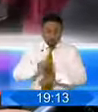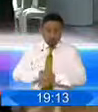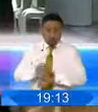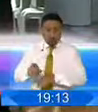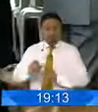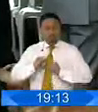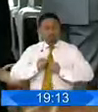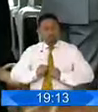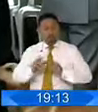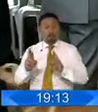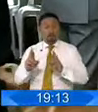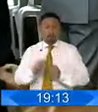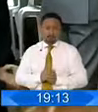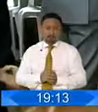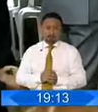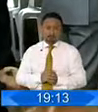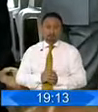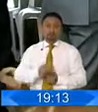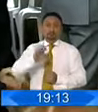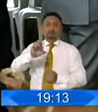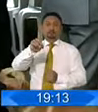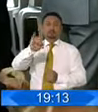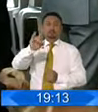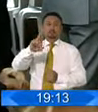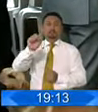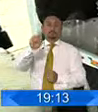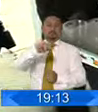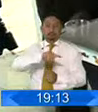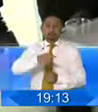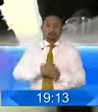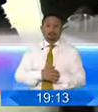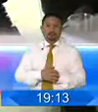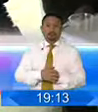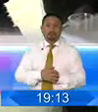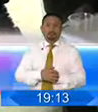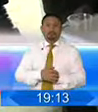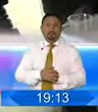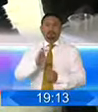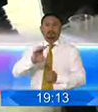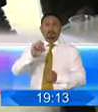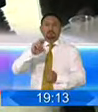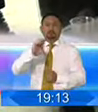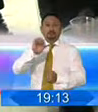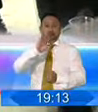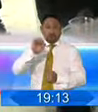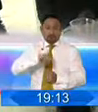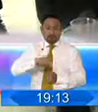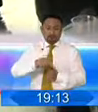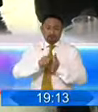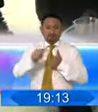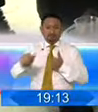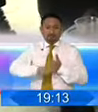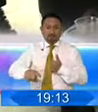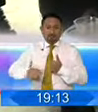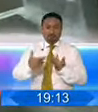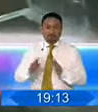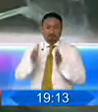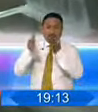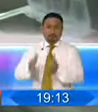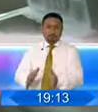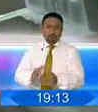tranquilo. Mientras los restos de Edison de 35 años de edad son velados en la parroquia de Conocoto, algo alejados recibieron el último